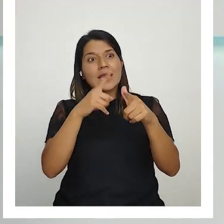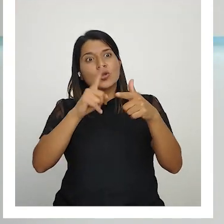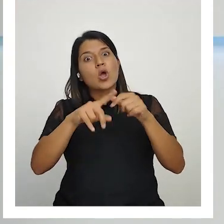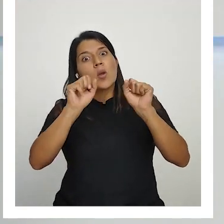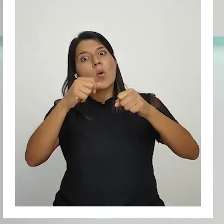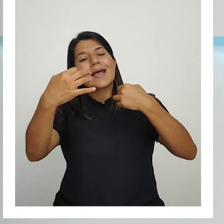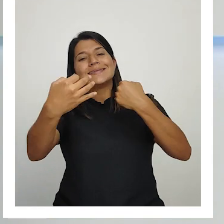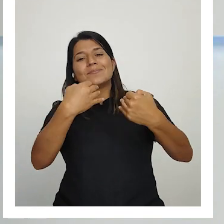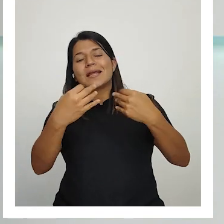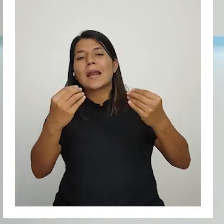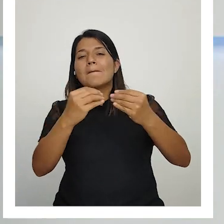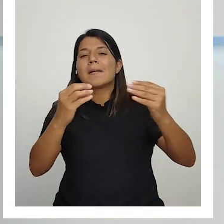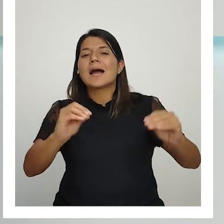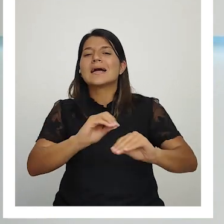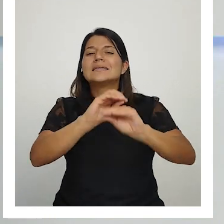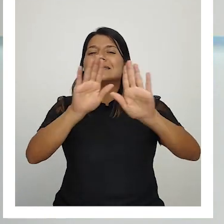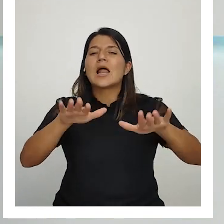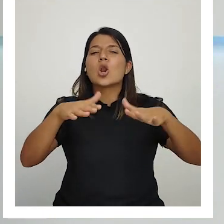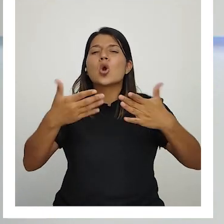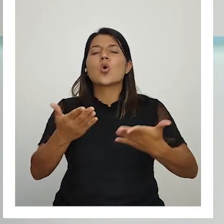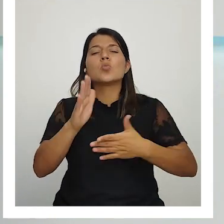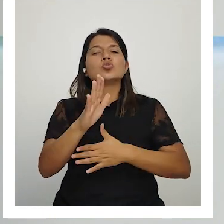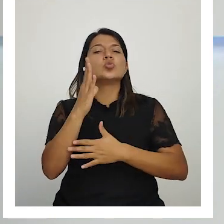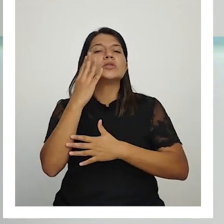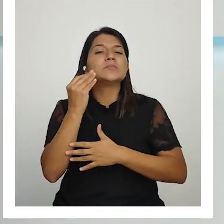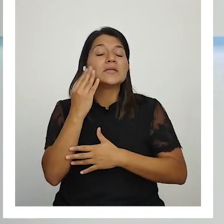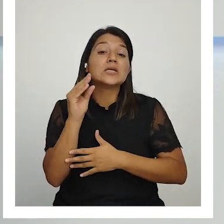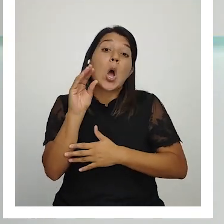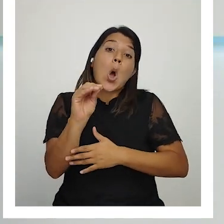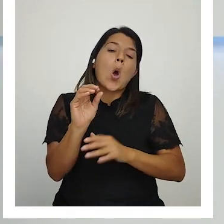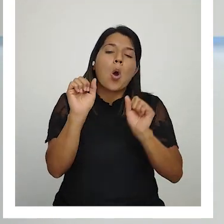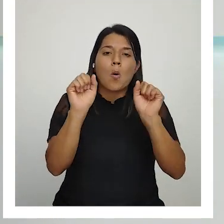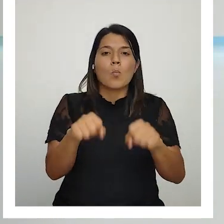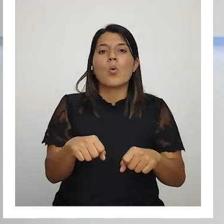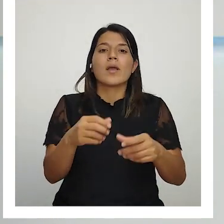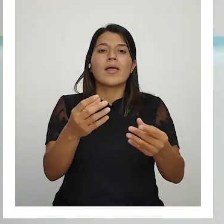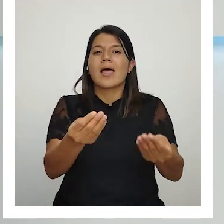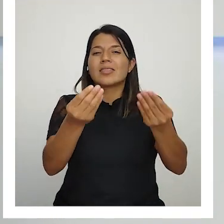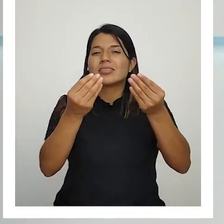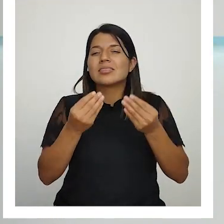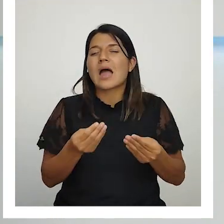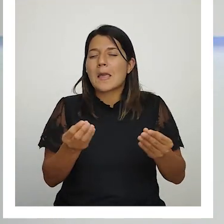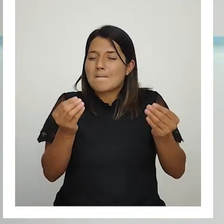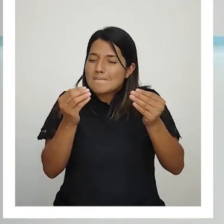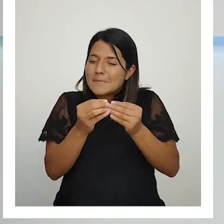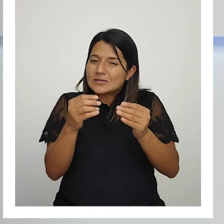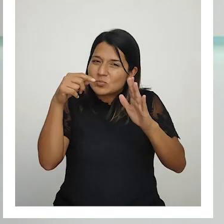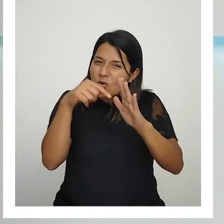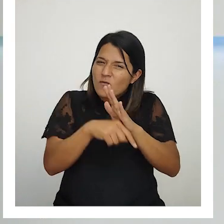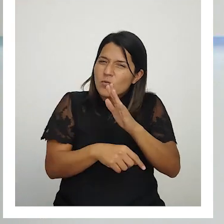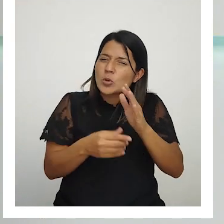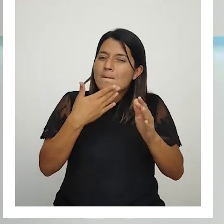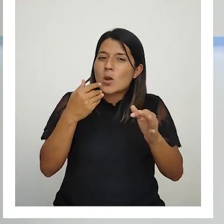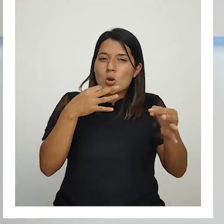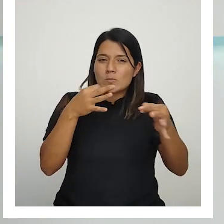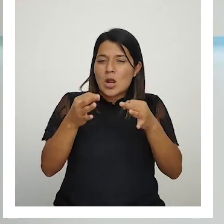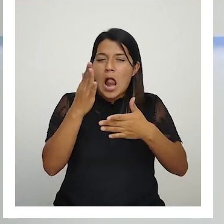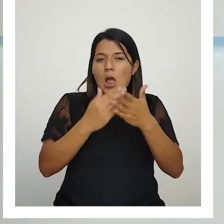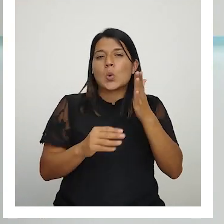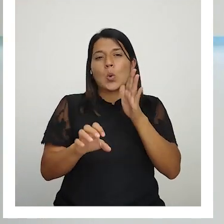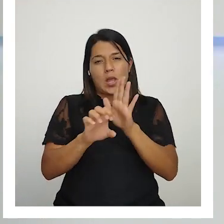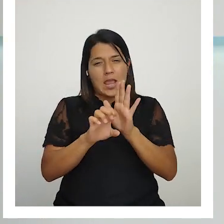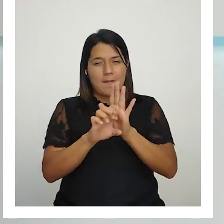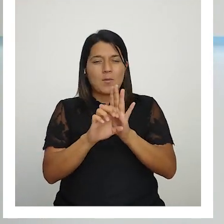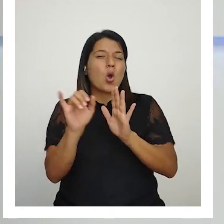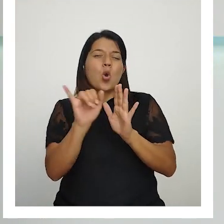puedan clarificar, ¿verdad?, cómo fue esa experiencia, o que nos puedan dar con más solidez, digamos, algunos ejemplos. Es más